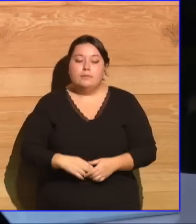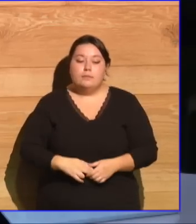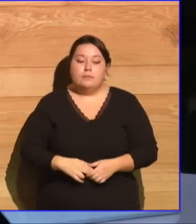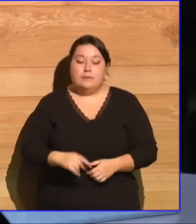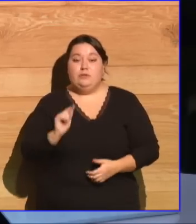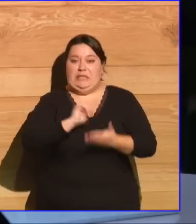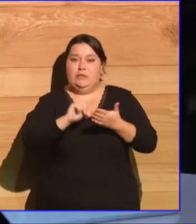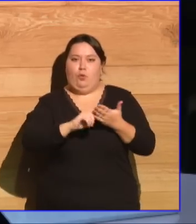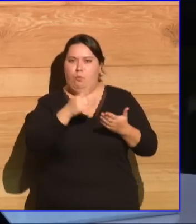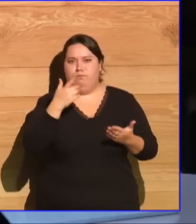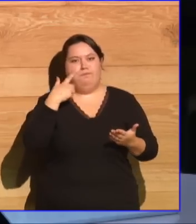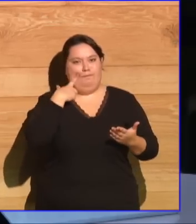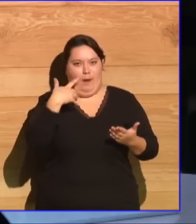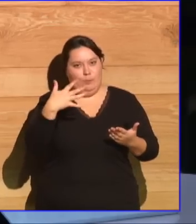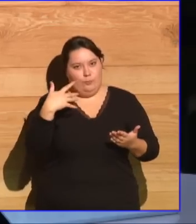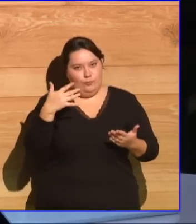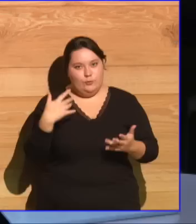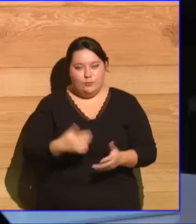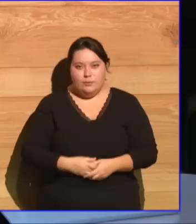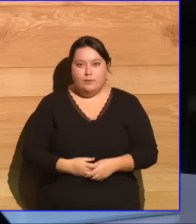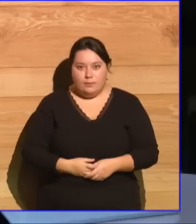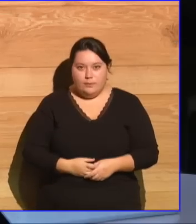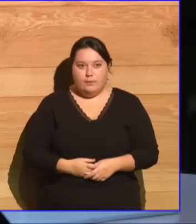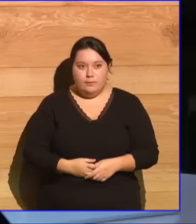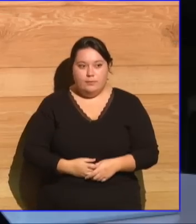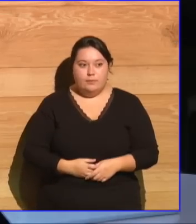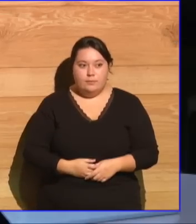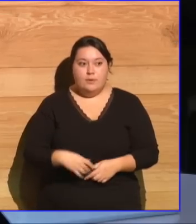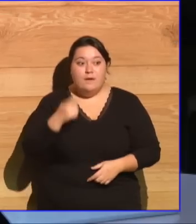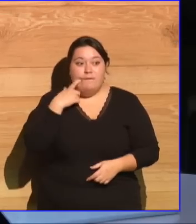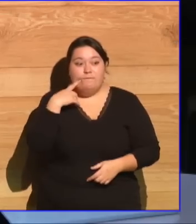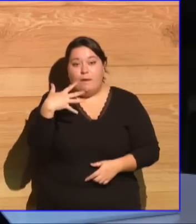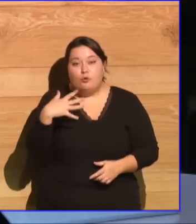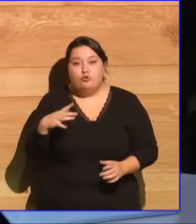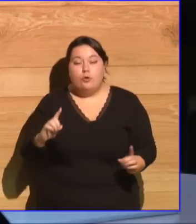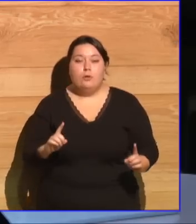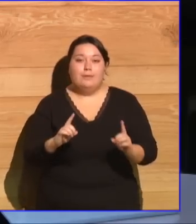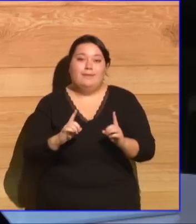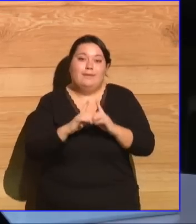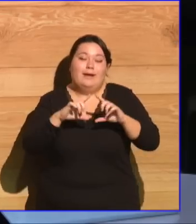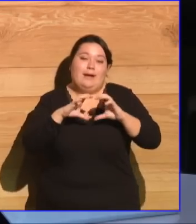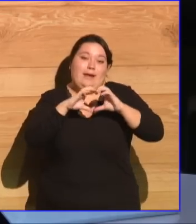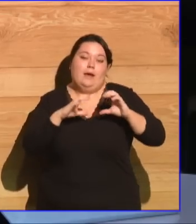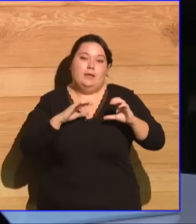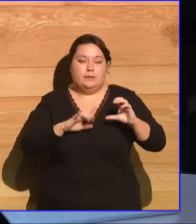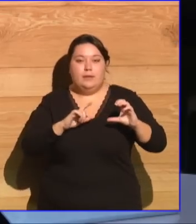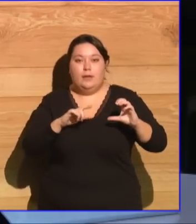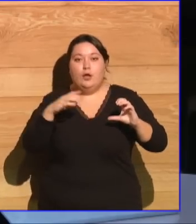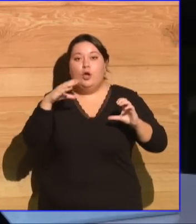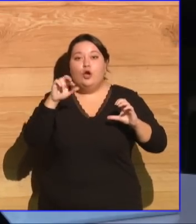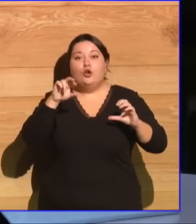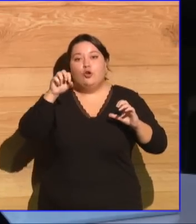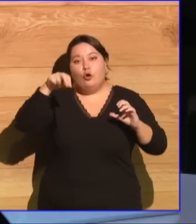realidad es un escritor muy, muy conocido. Y, en fin, por ejemplo, el famoso Crash de Cronenberg está basado en un texto